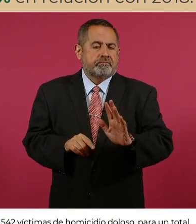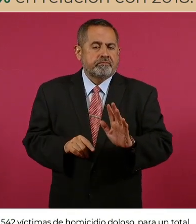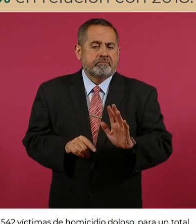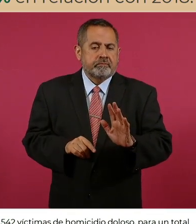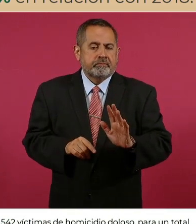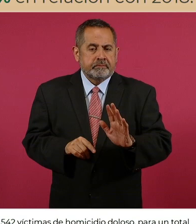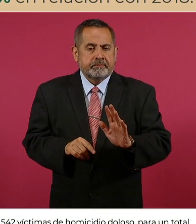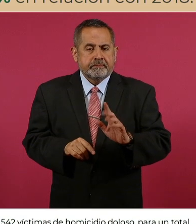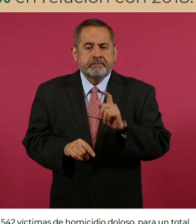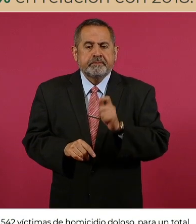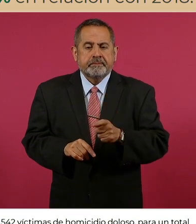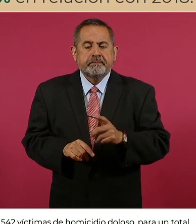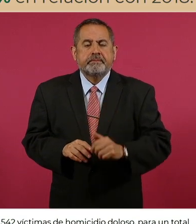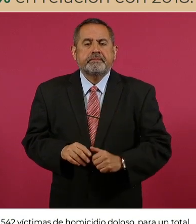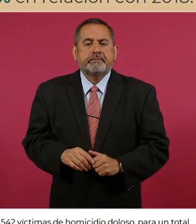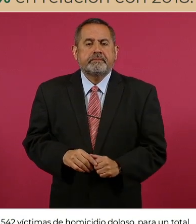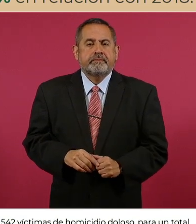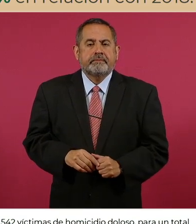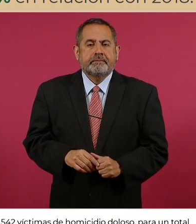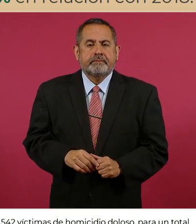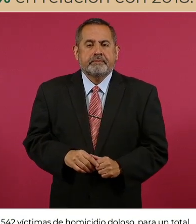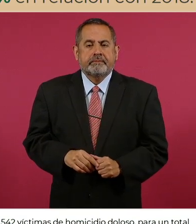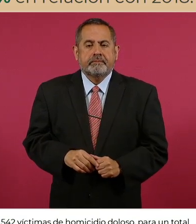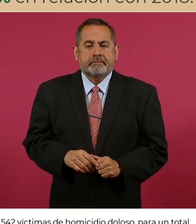porque están